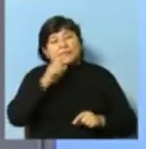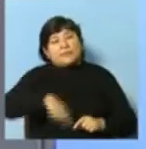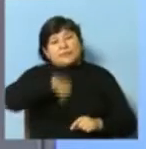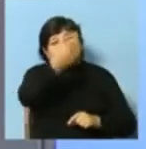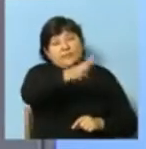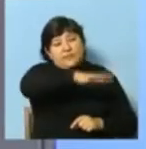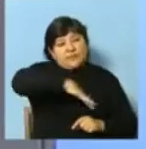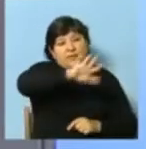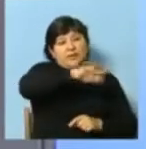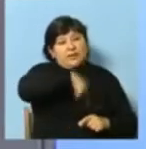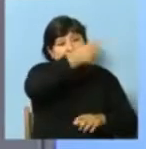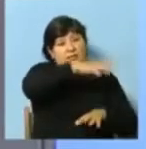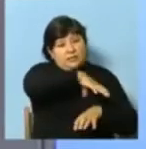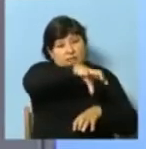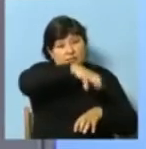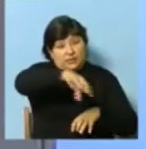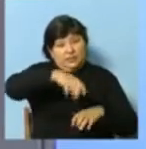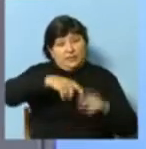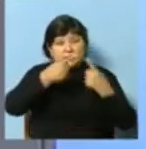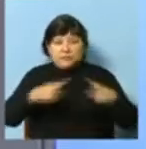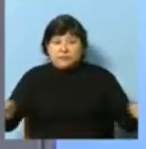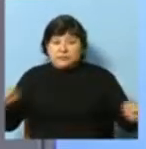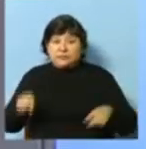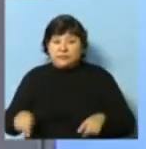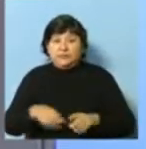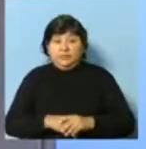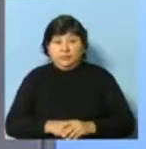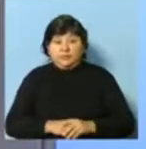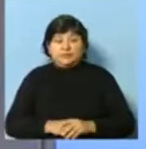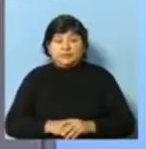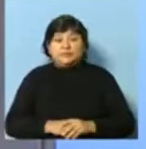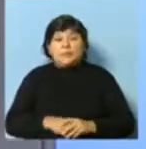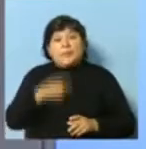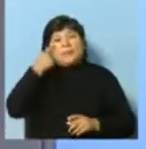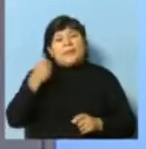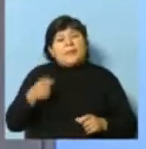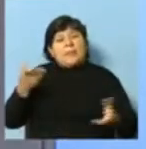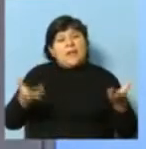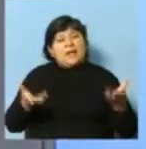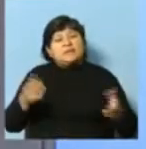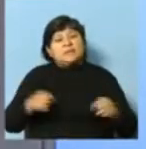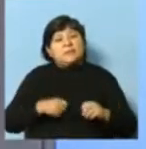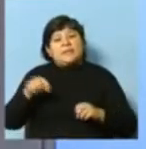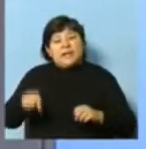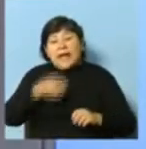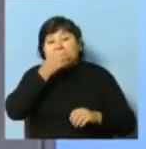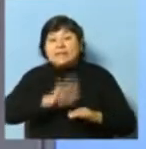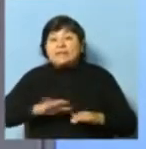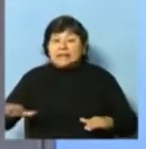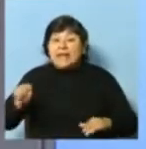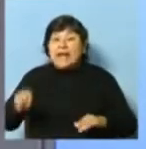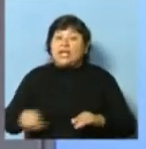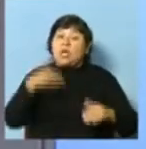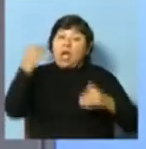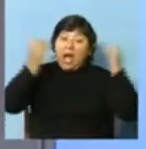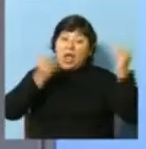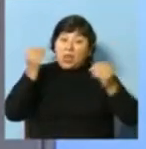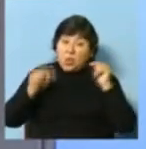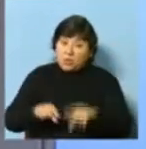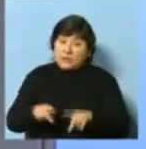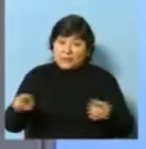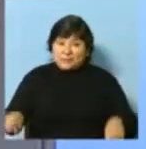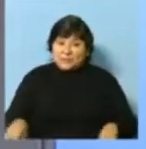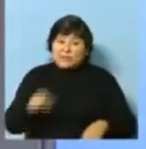en el resto de los barrios que a veces hay una relación equilibrada entre la cantidad de niños y adultos aquí